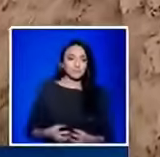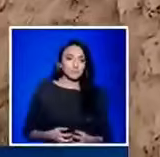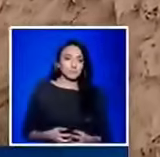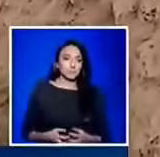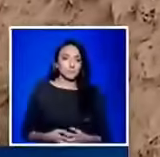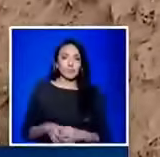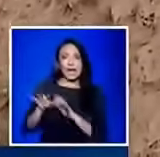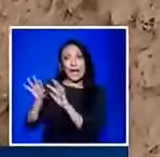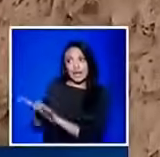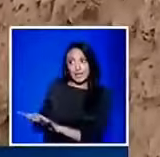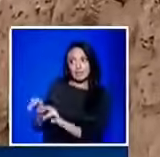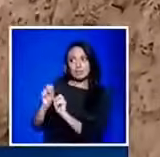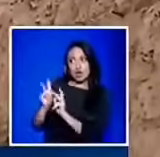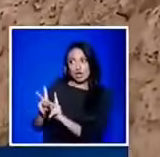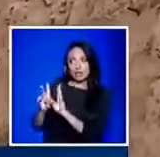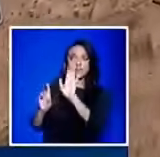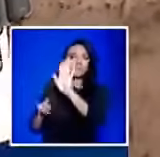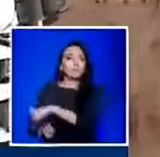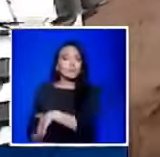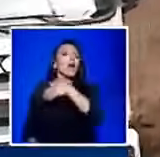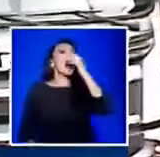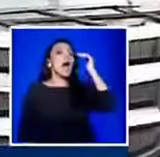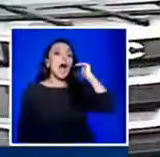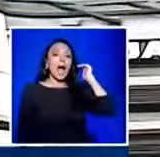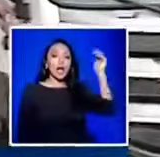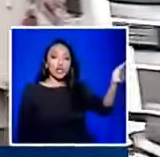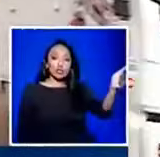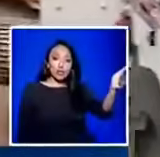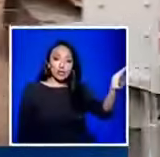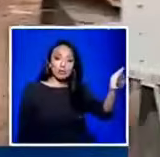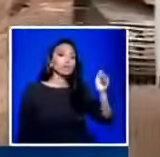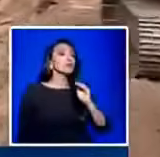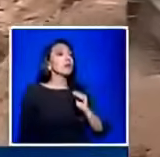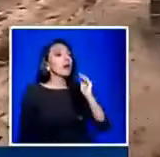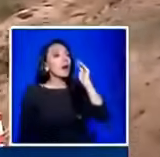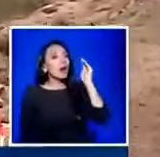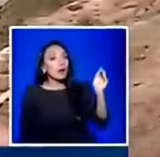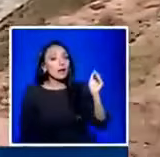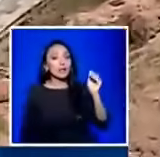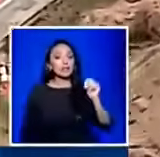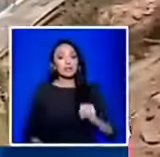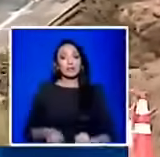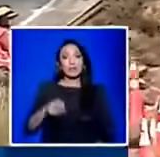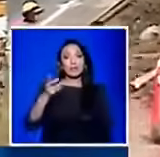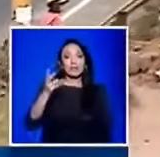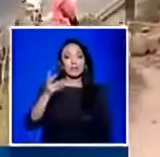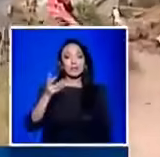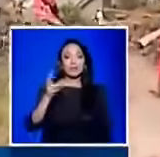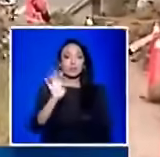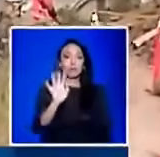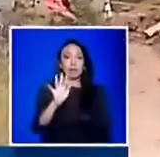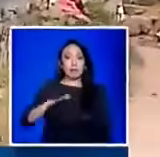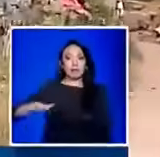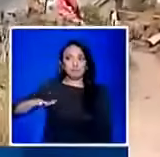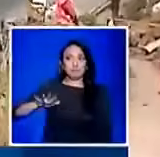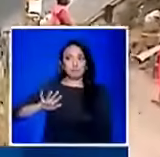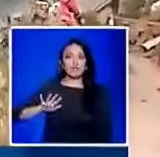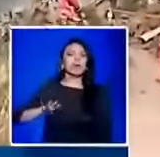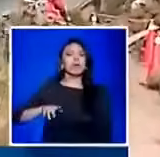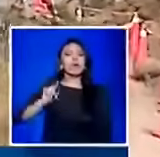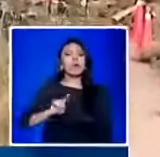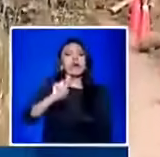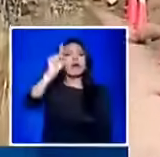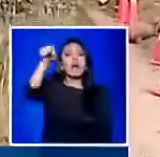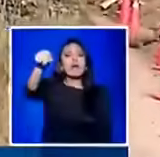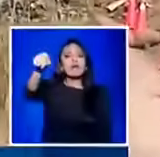del otro lado de la vía, ¿qué es lo que se va a hacer? Porque, claro, también hay un espacio que también servirá como parada de